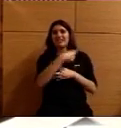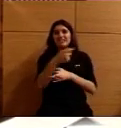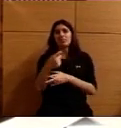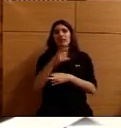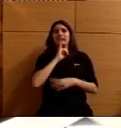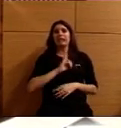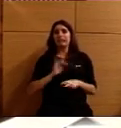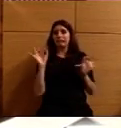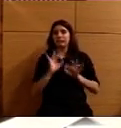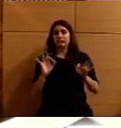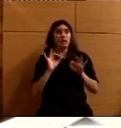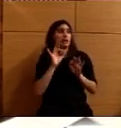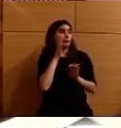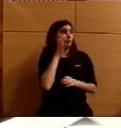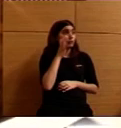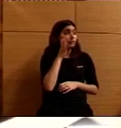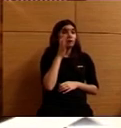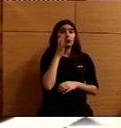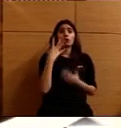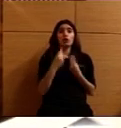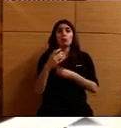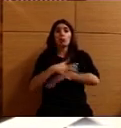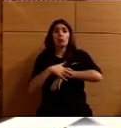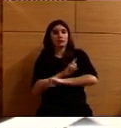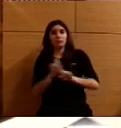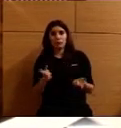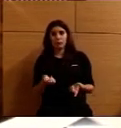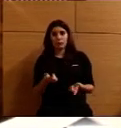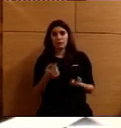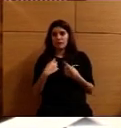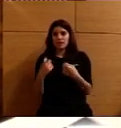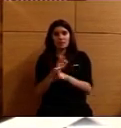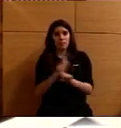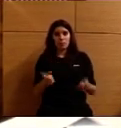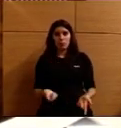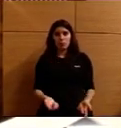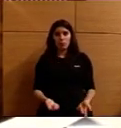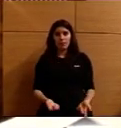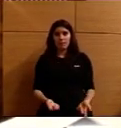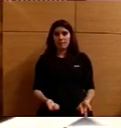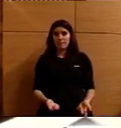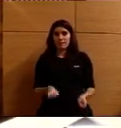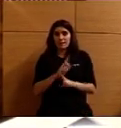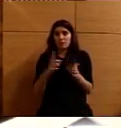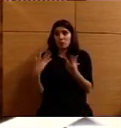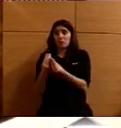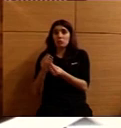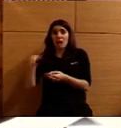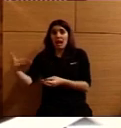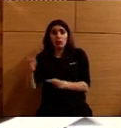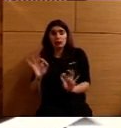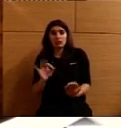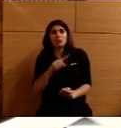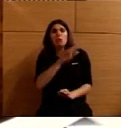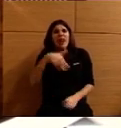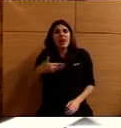de energía, pero va a resultar que tampoco están con los pobres, con los necesitados. Tampoco están con ellos. ¿Al